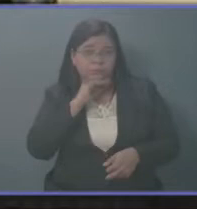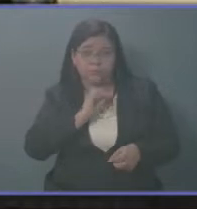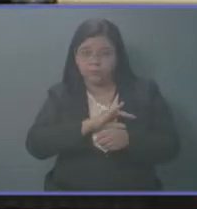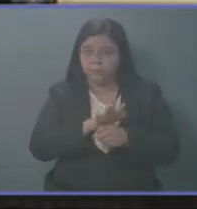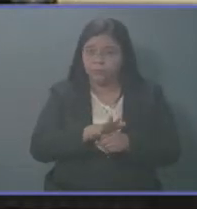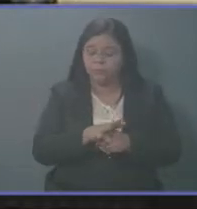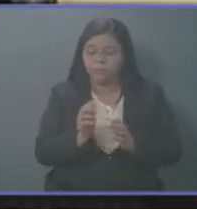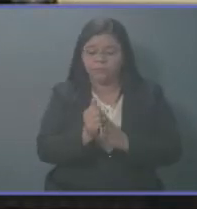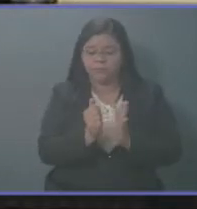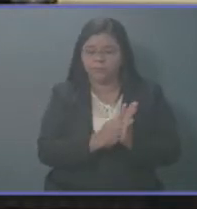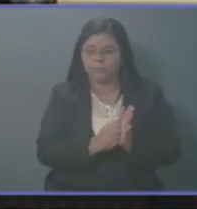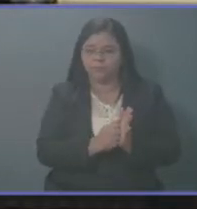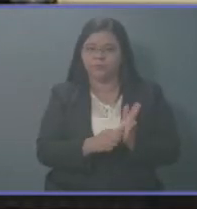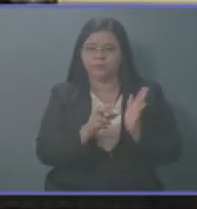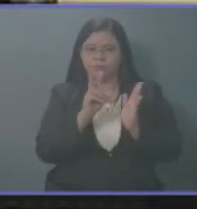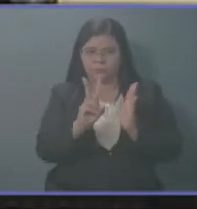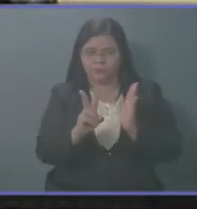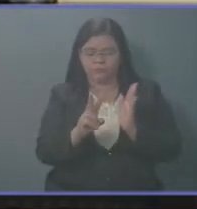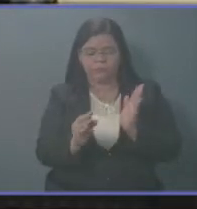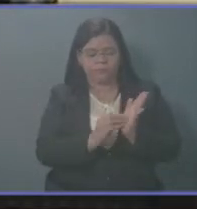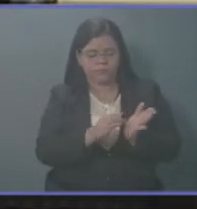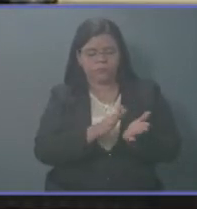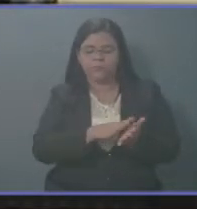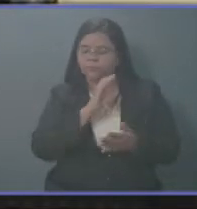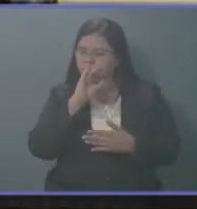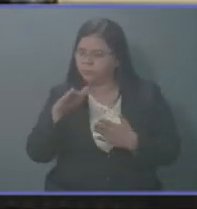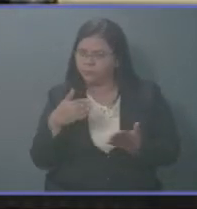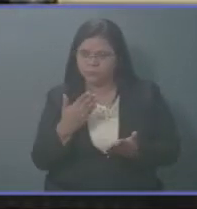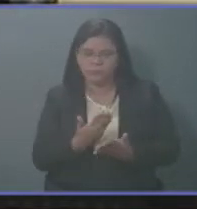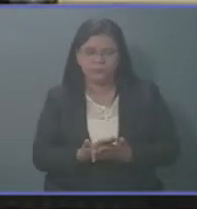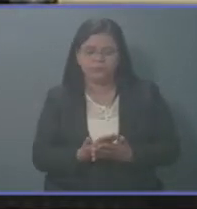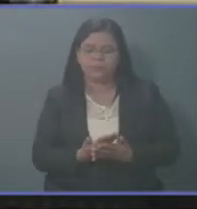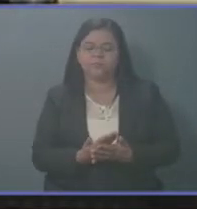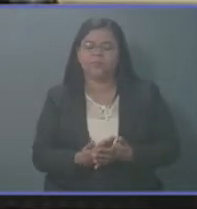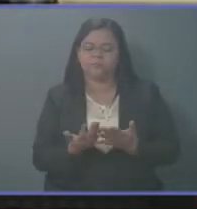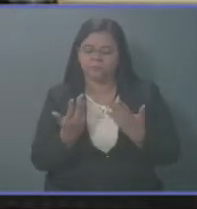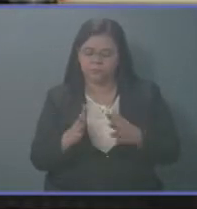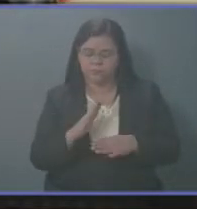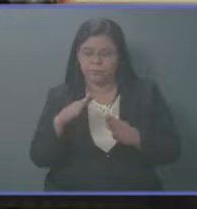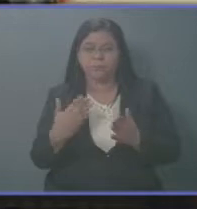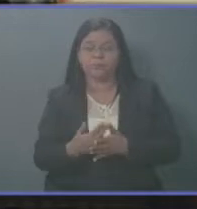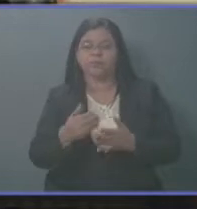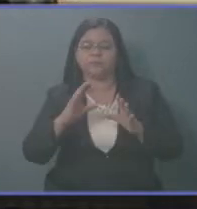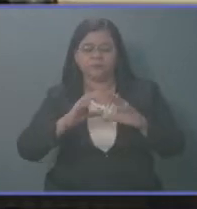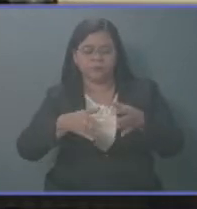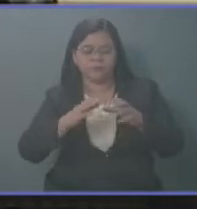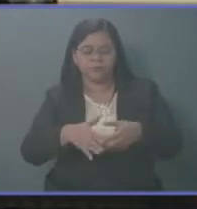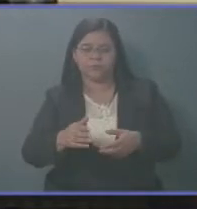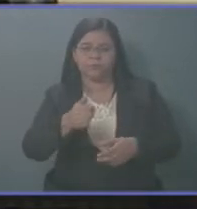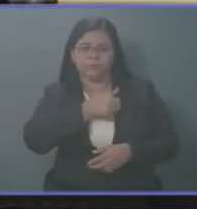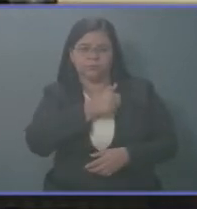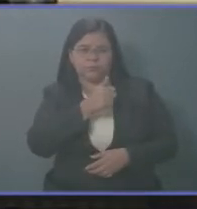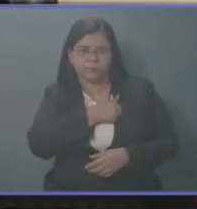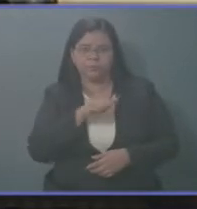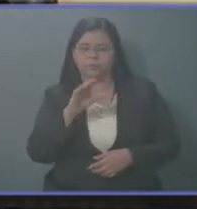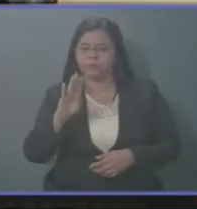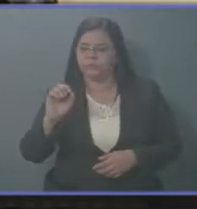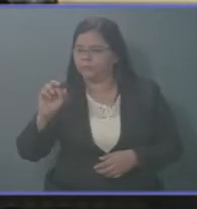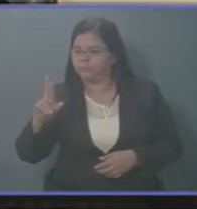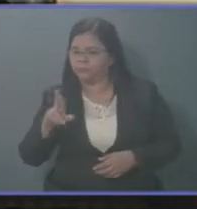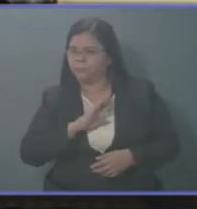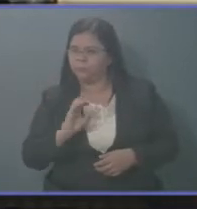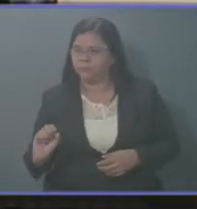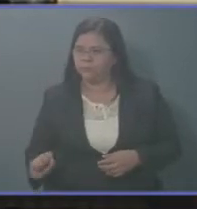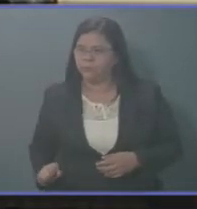artículo 2 se establece que en lo relativo al cumplimiento de las obligaciones bancarias corresponde al Comité de Normas del Banco Central de Reserva de El